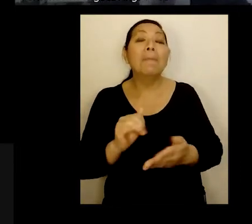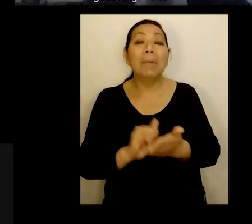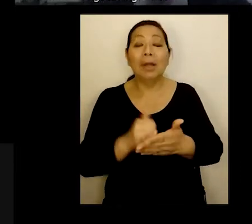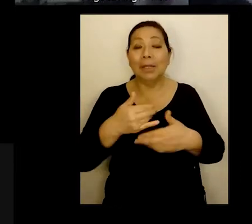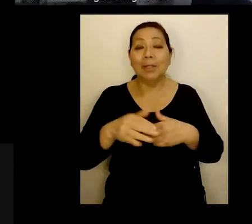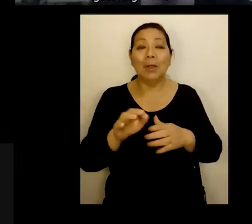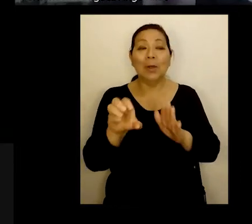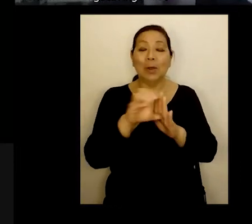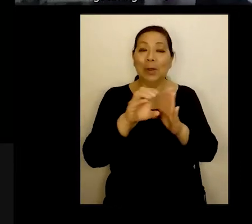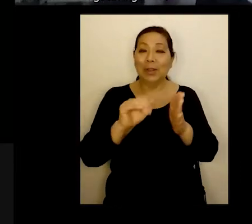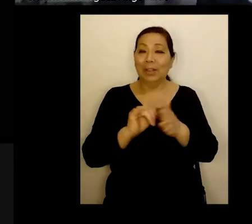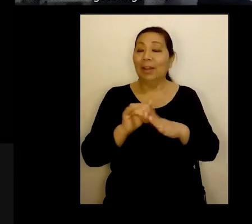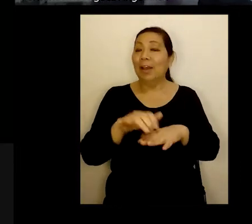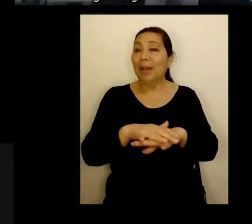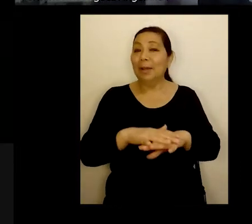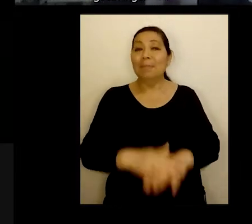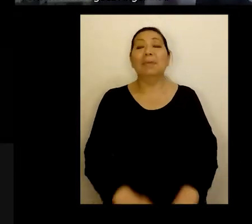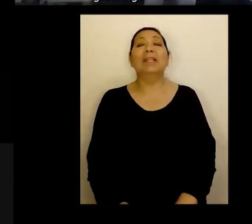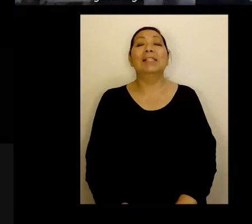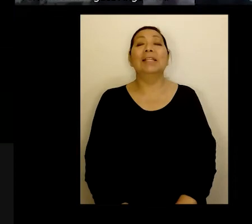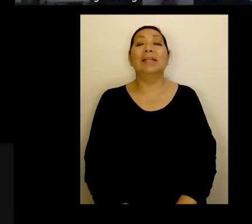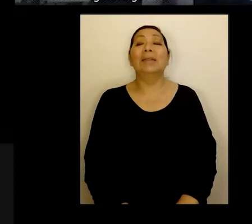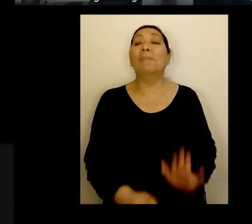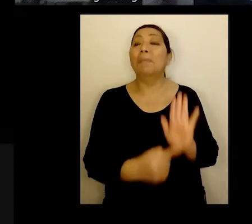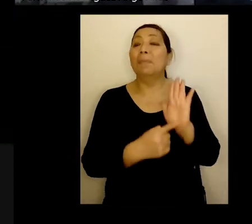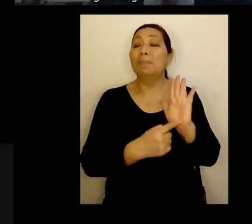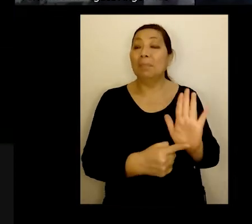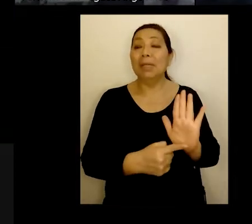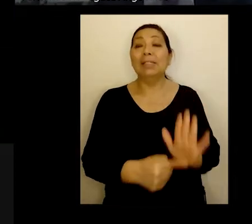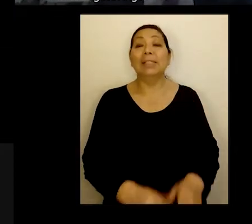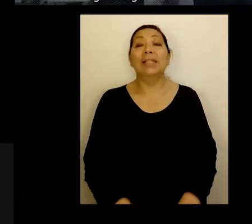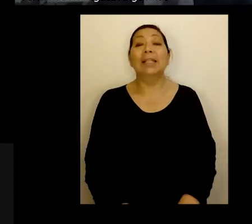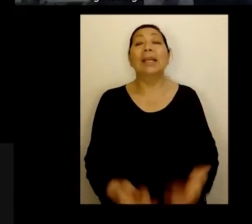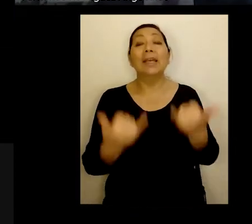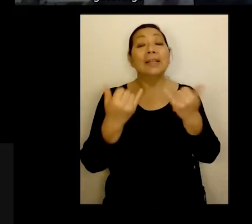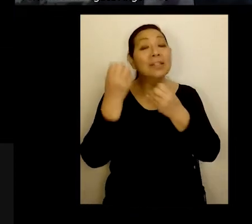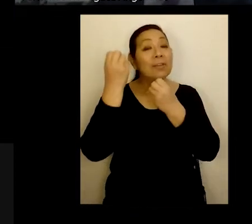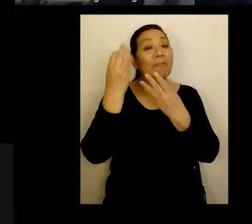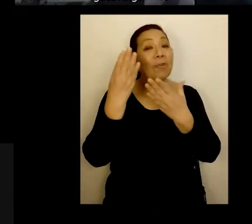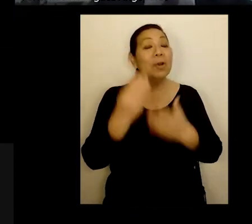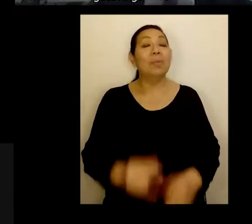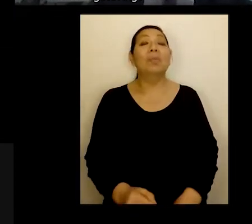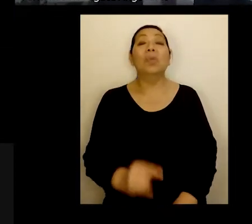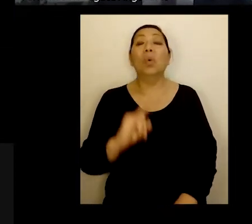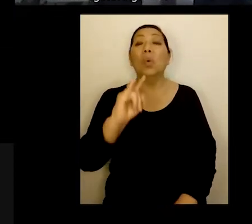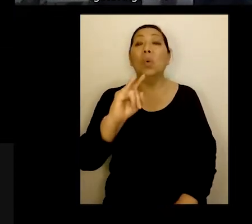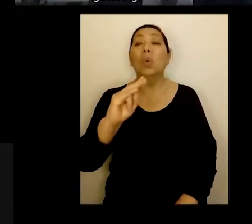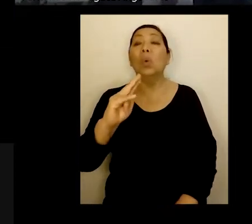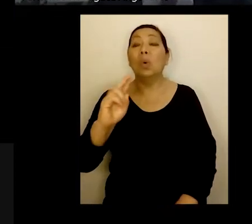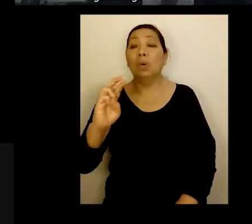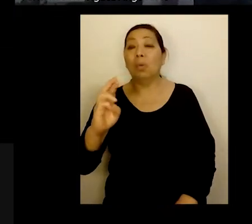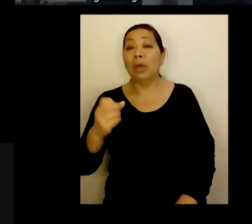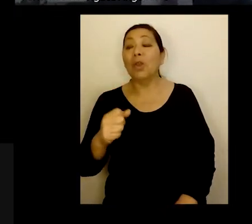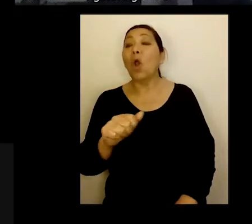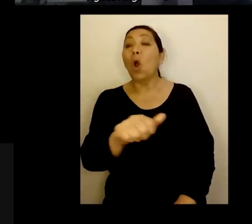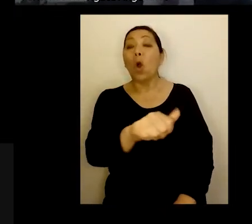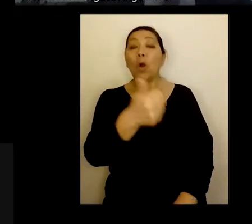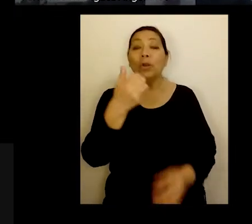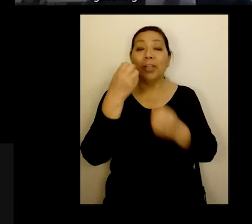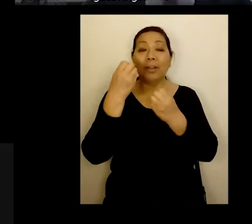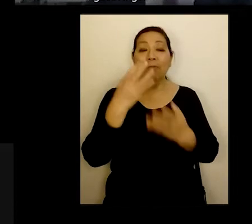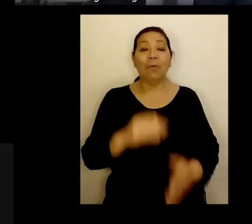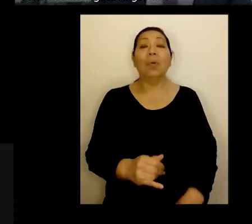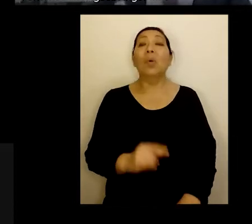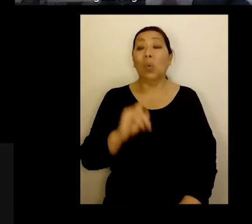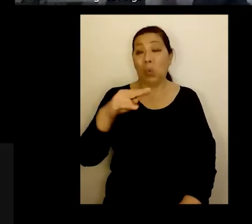el procedimiento contencioso administrativo presentamos este informe de EY, presentamos otro informe